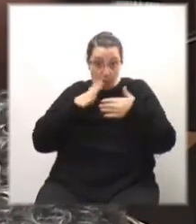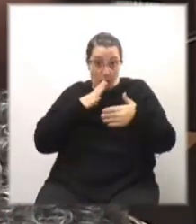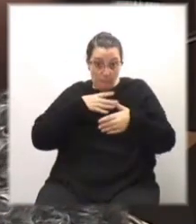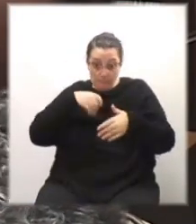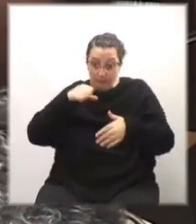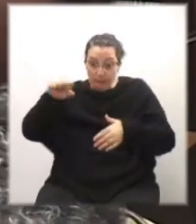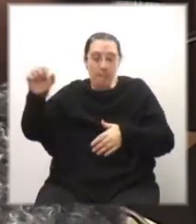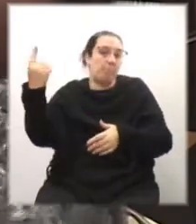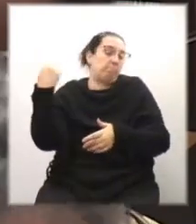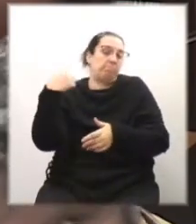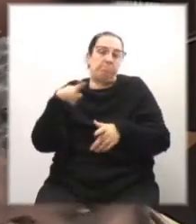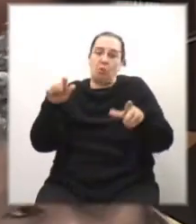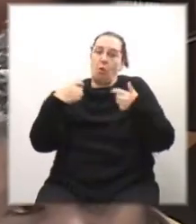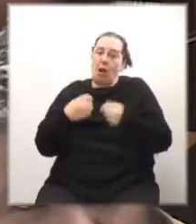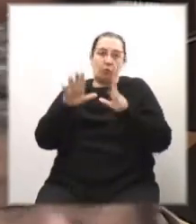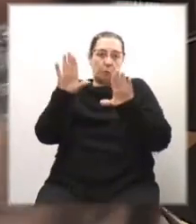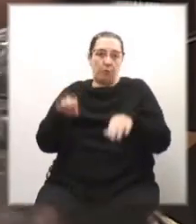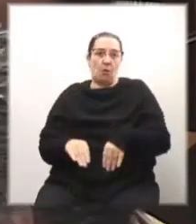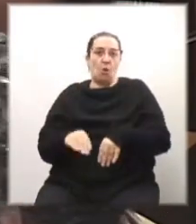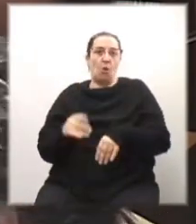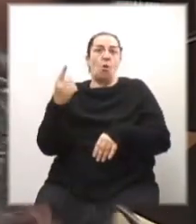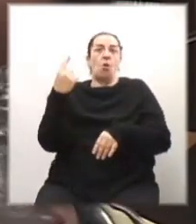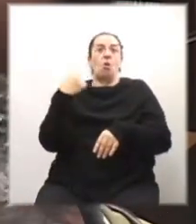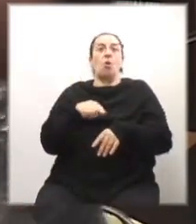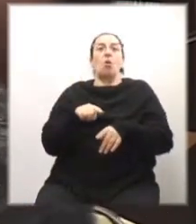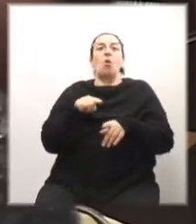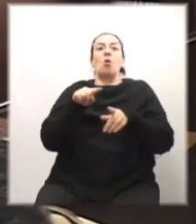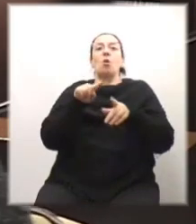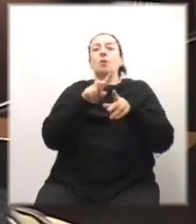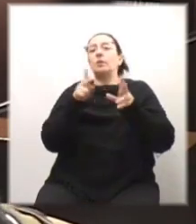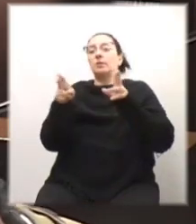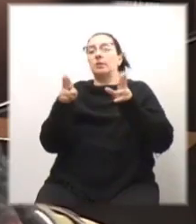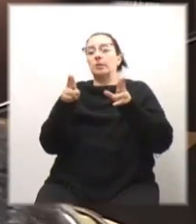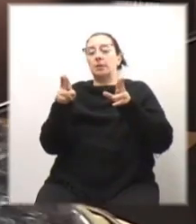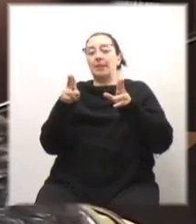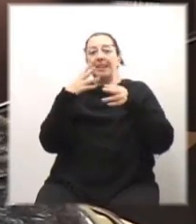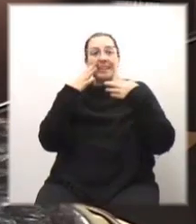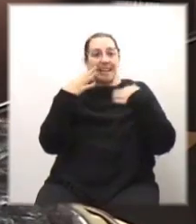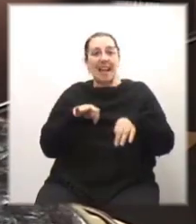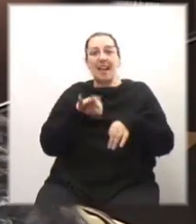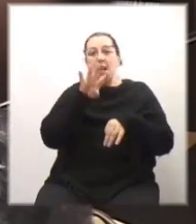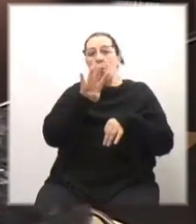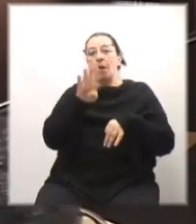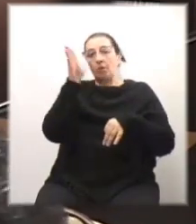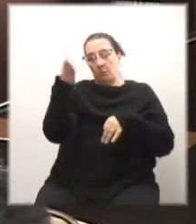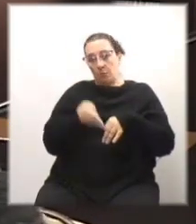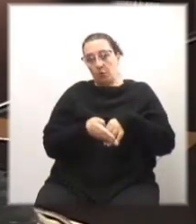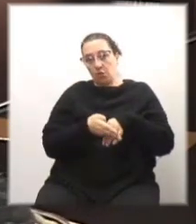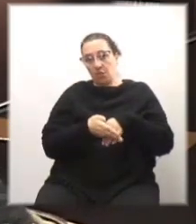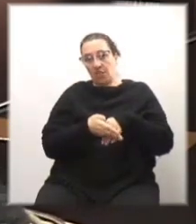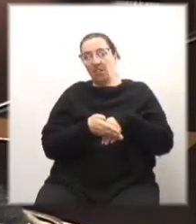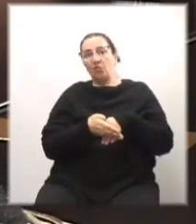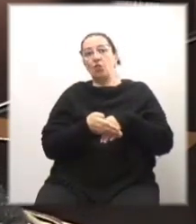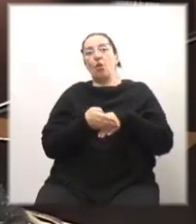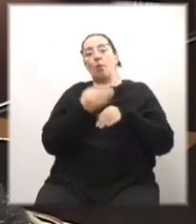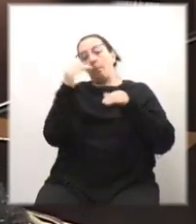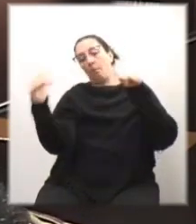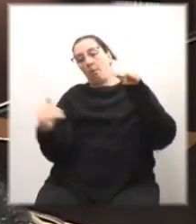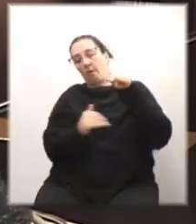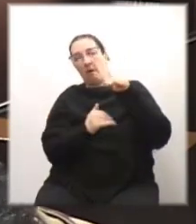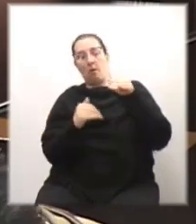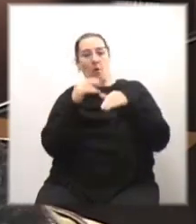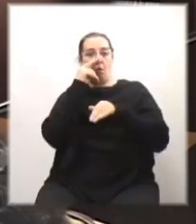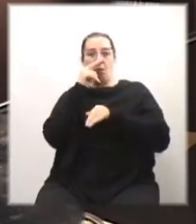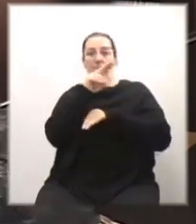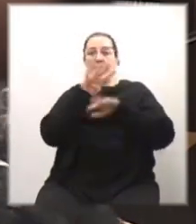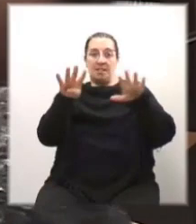de UDELAR en el 2022, en términos reales, está 4% por debajo de la de 2019. Y